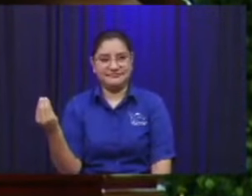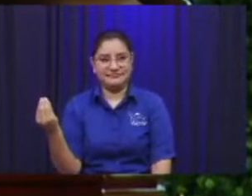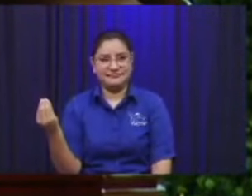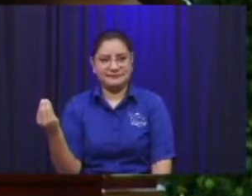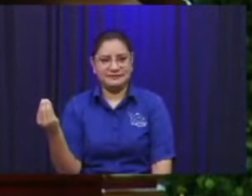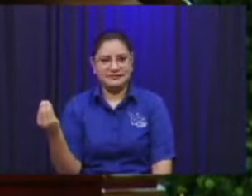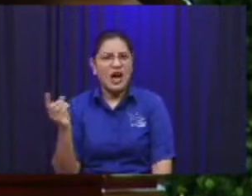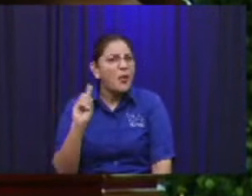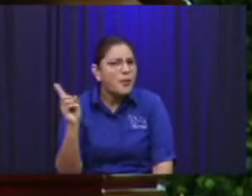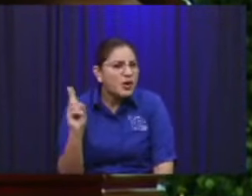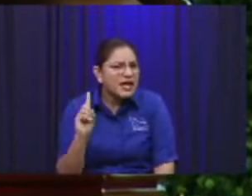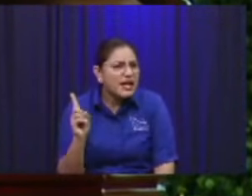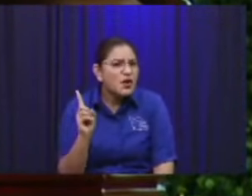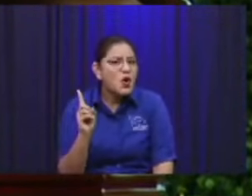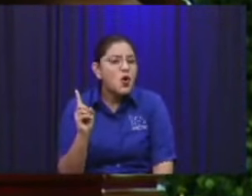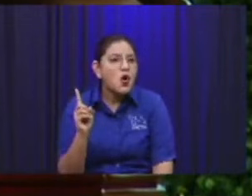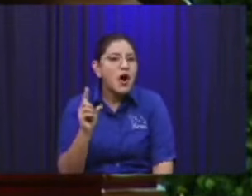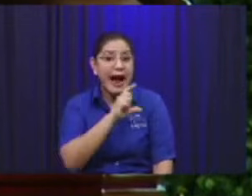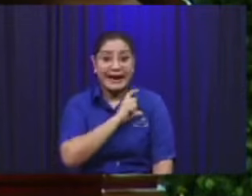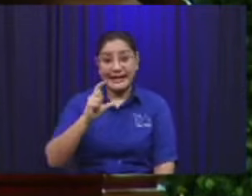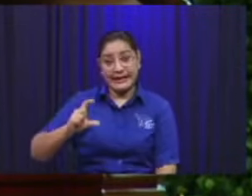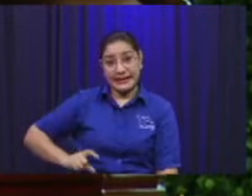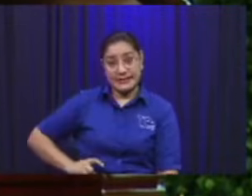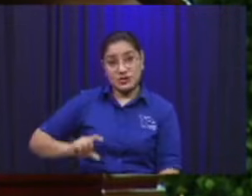porque no glorifica do